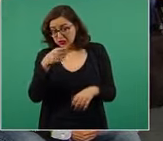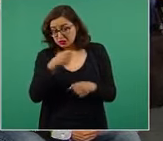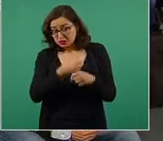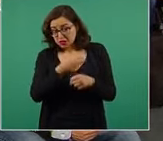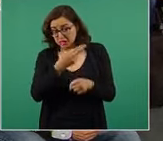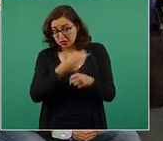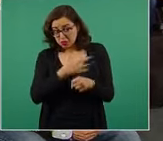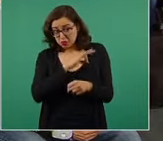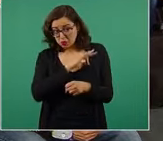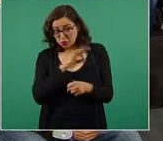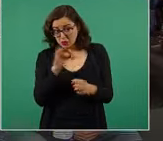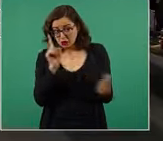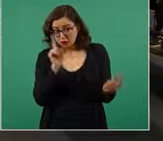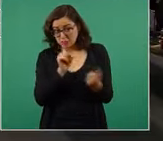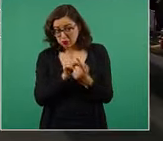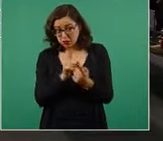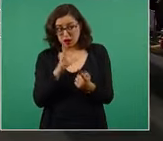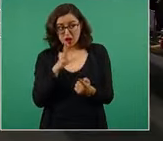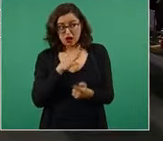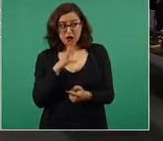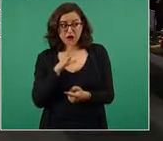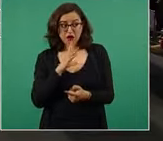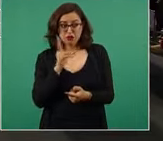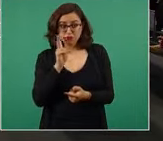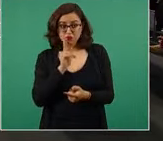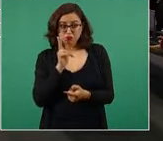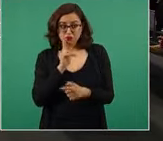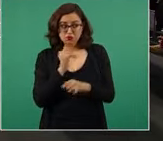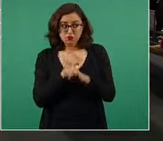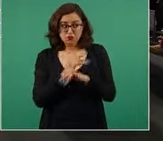más documento para esto. El otro asunto,